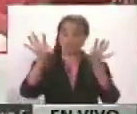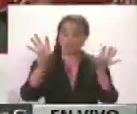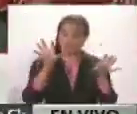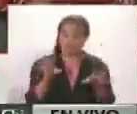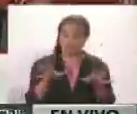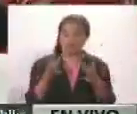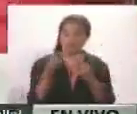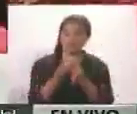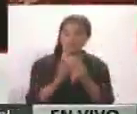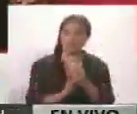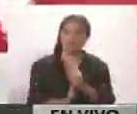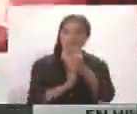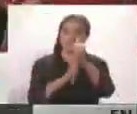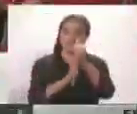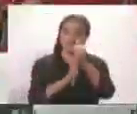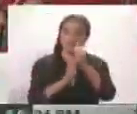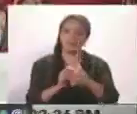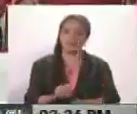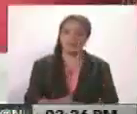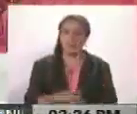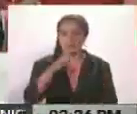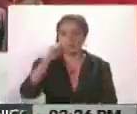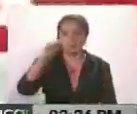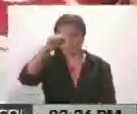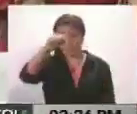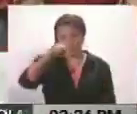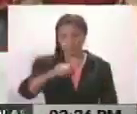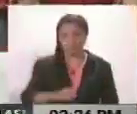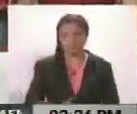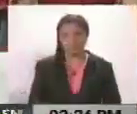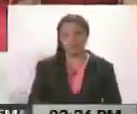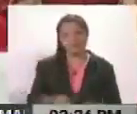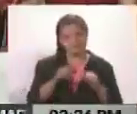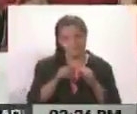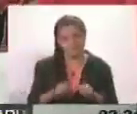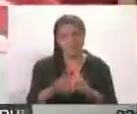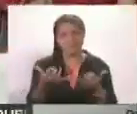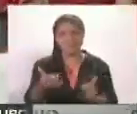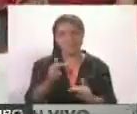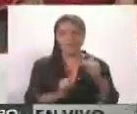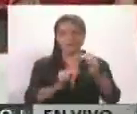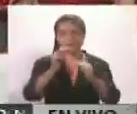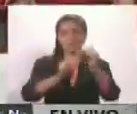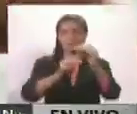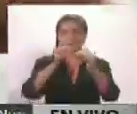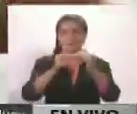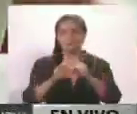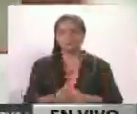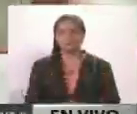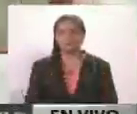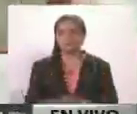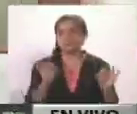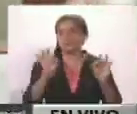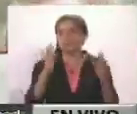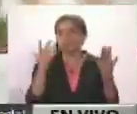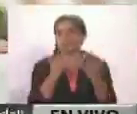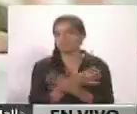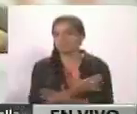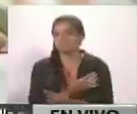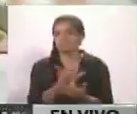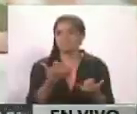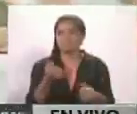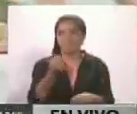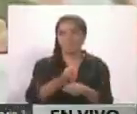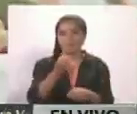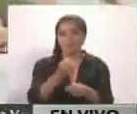el liderazgo de nuestro compañero Nicolás Maduro. Sigamos pues construyendo, que nada nos distraiga en la tarea que